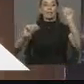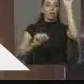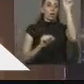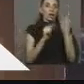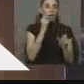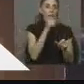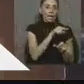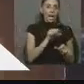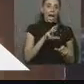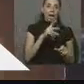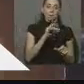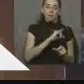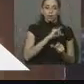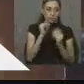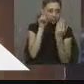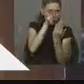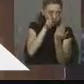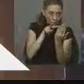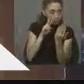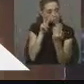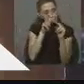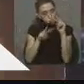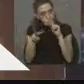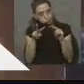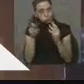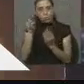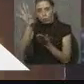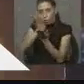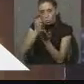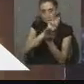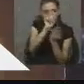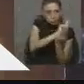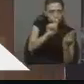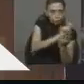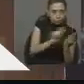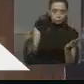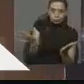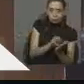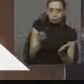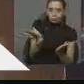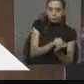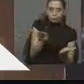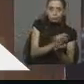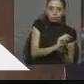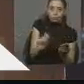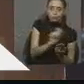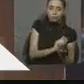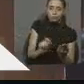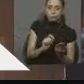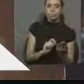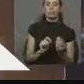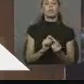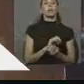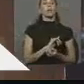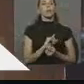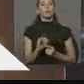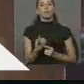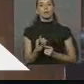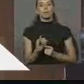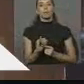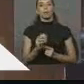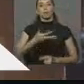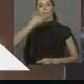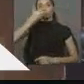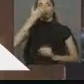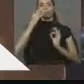continuaba leyendo, analizando, anotando cosas para ver solventemente las materias que